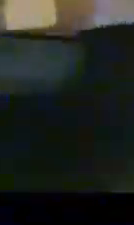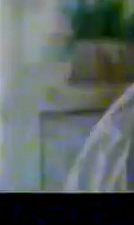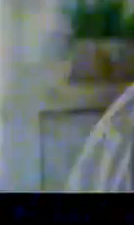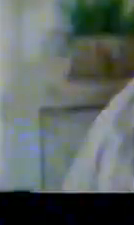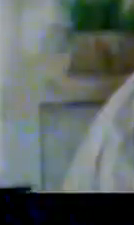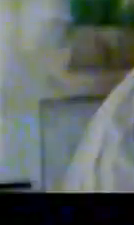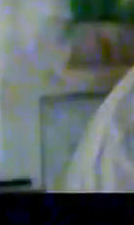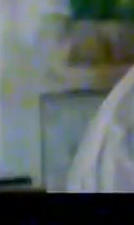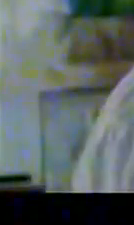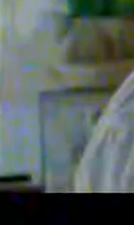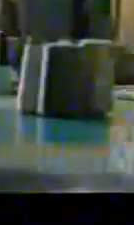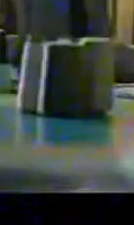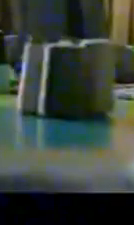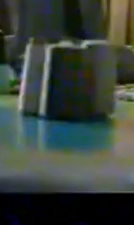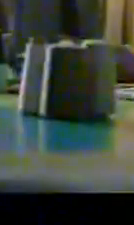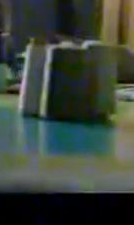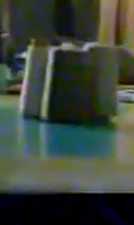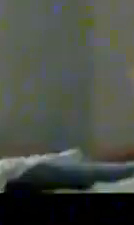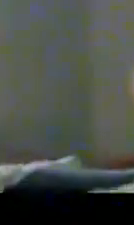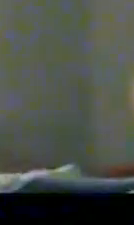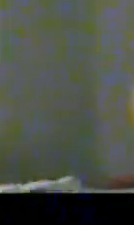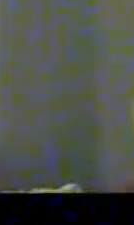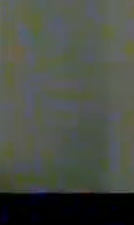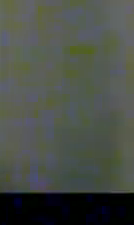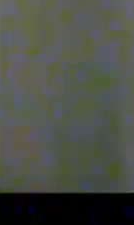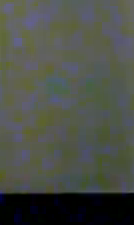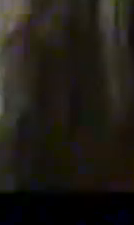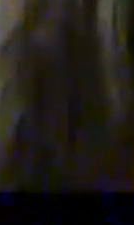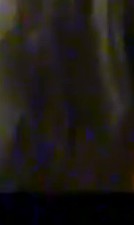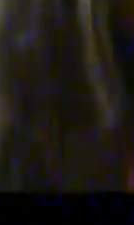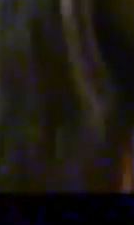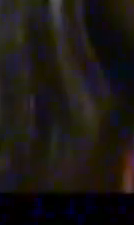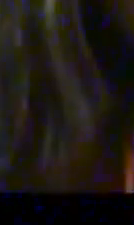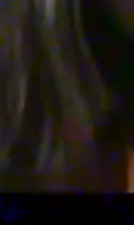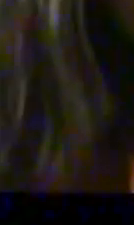crecer. Con los que van a ser su propio jefe.